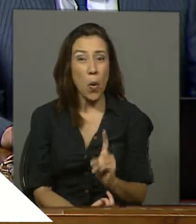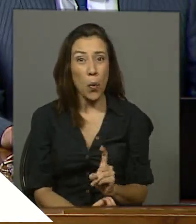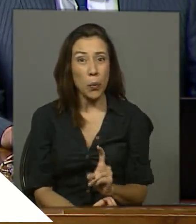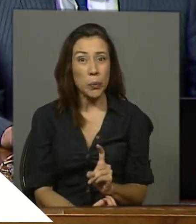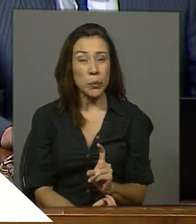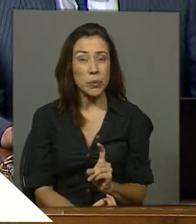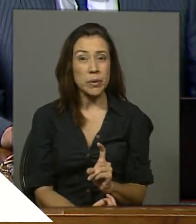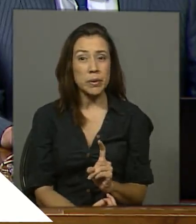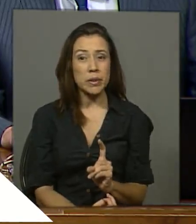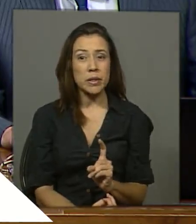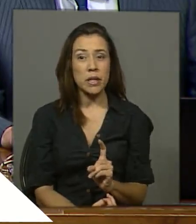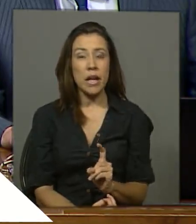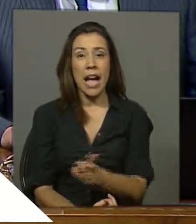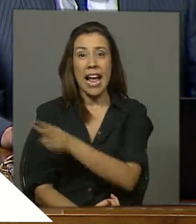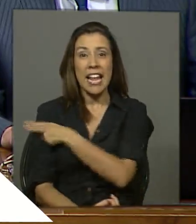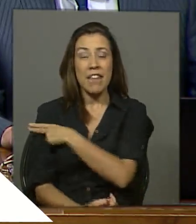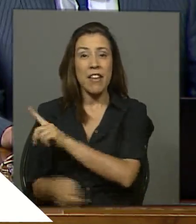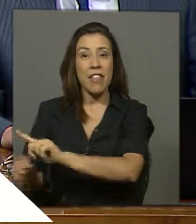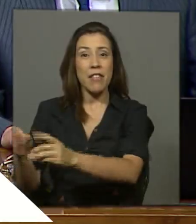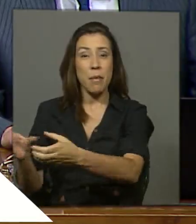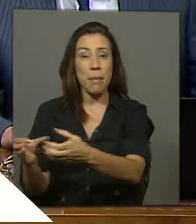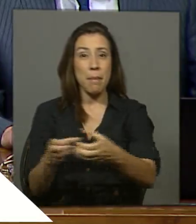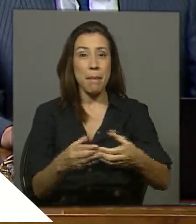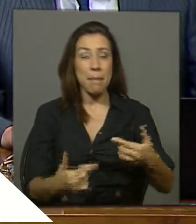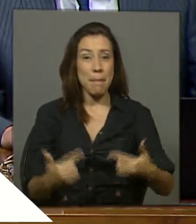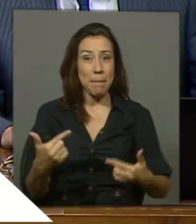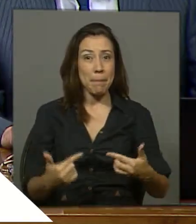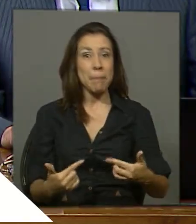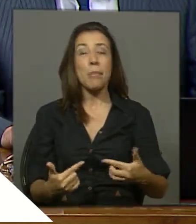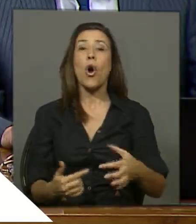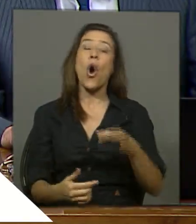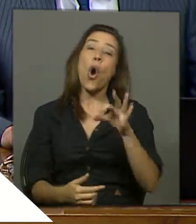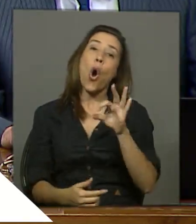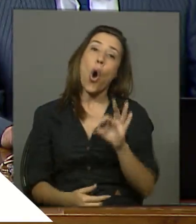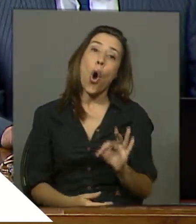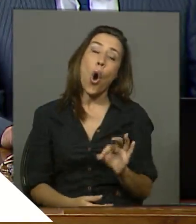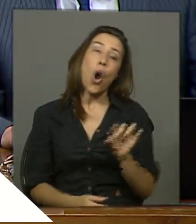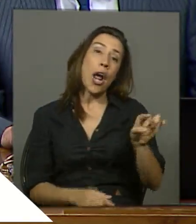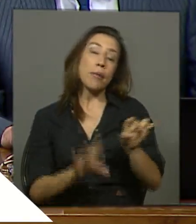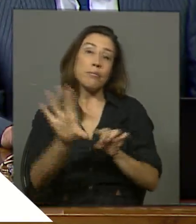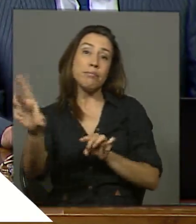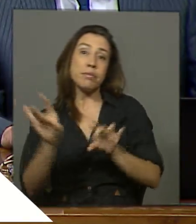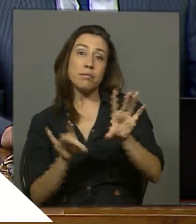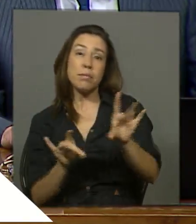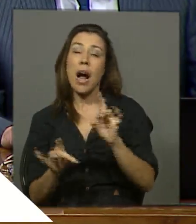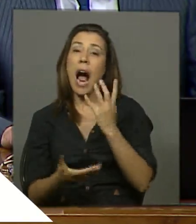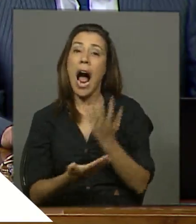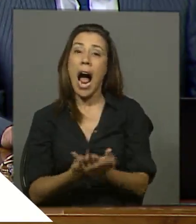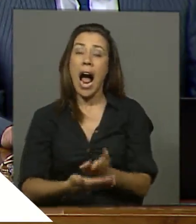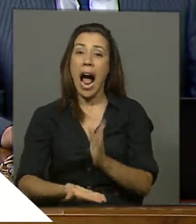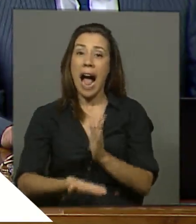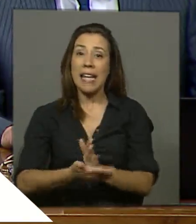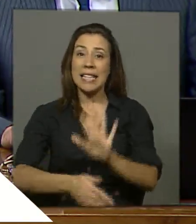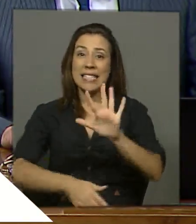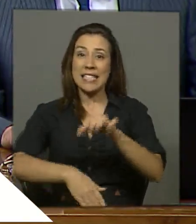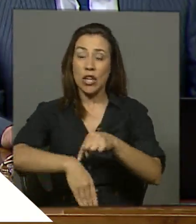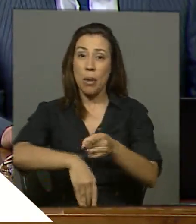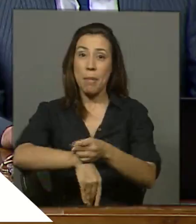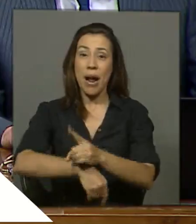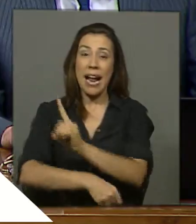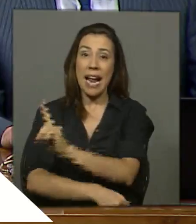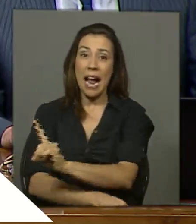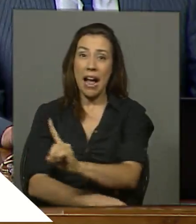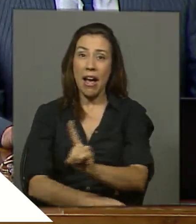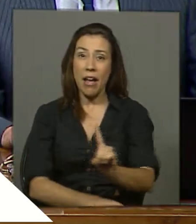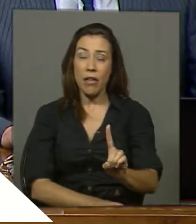planteadas los jefes de las distintas bancadas o aquellos a quienes estos designen dispondrán de hasta 5 minutos cada